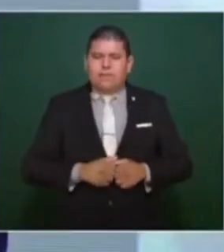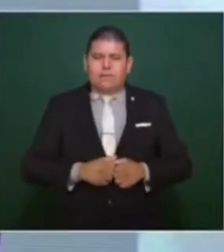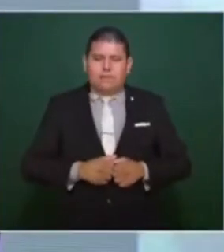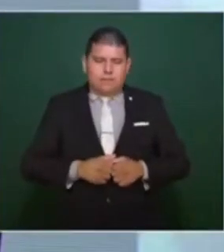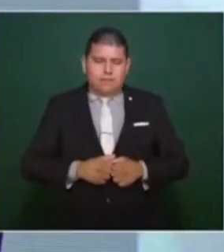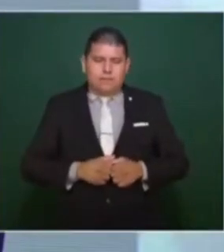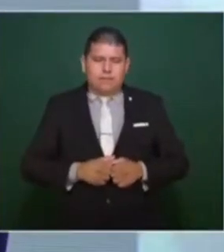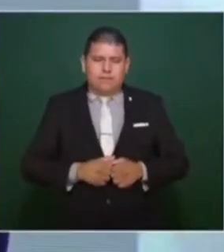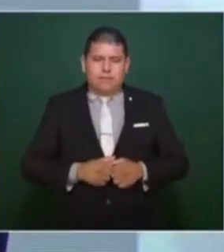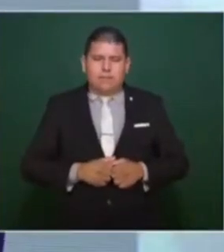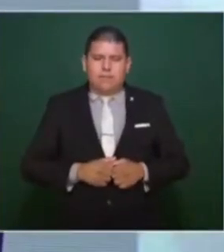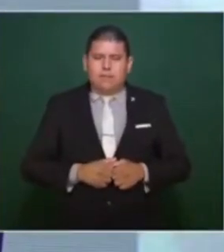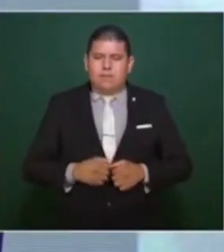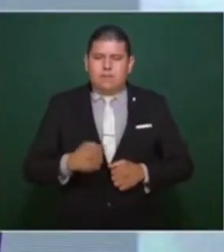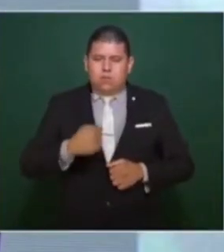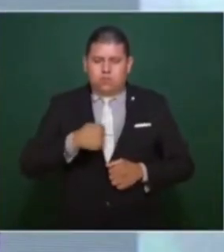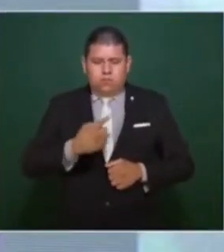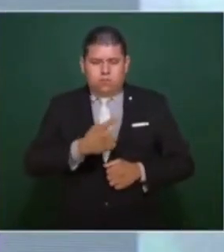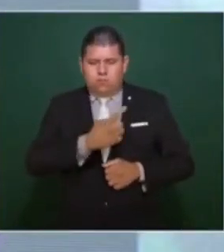ser lo que uno